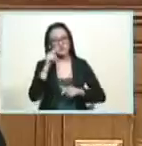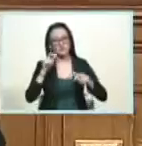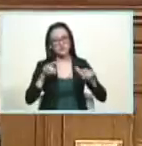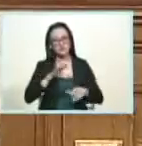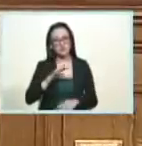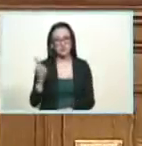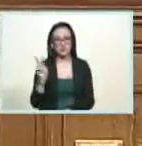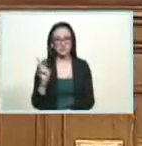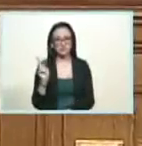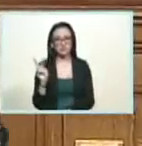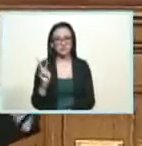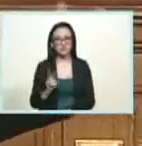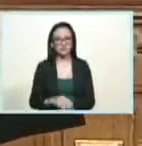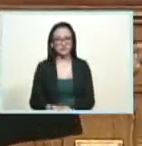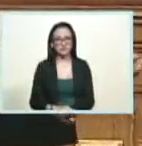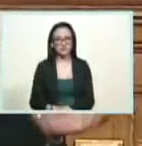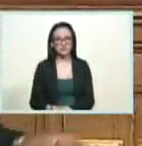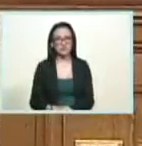República.